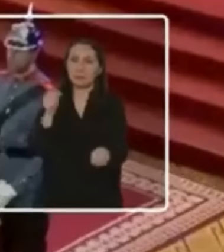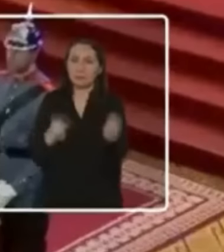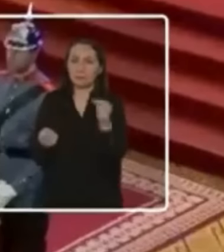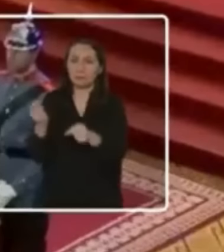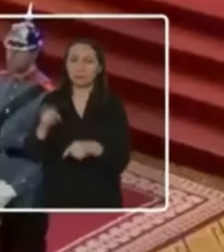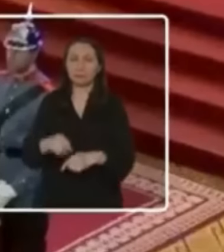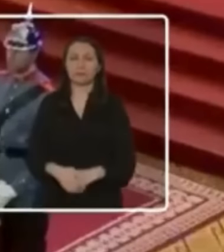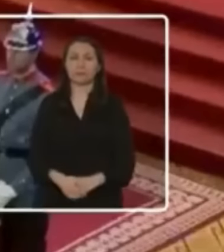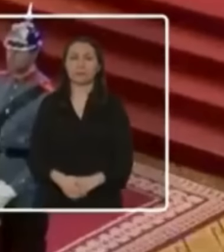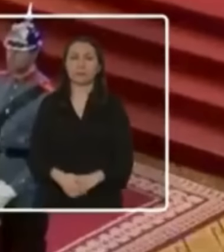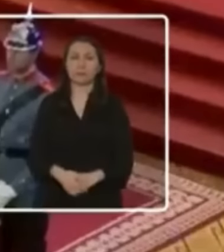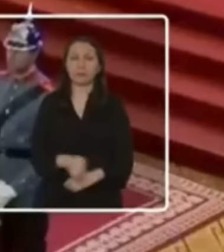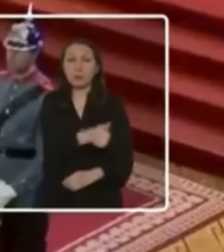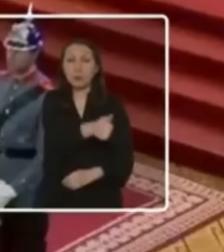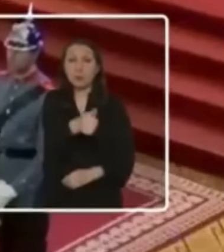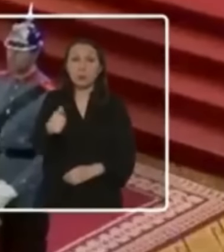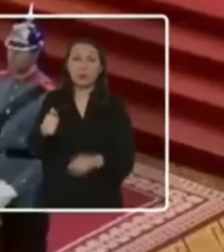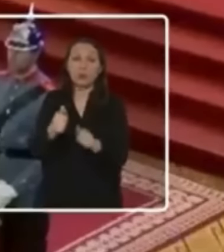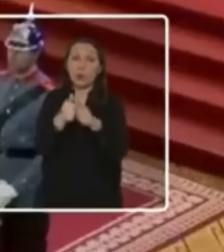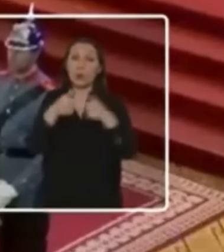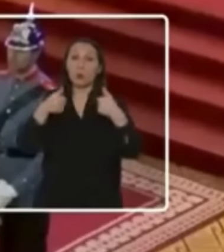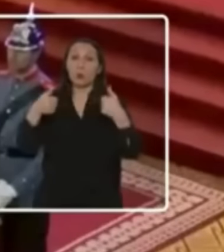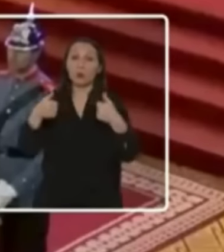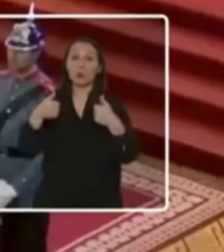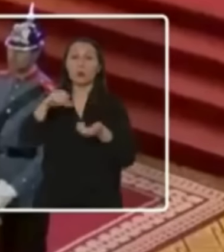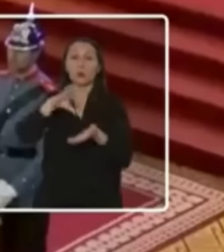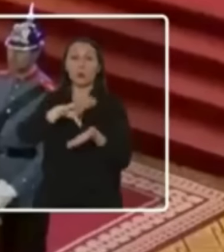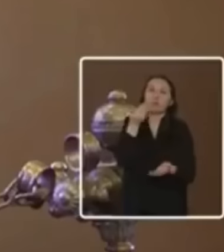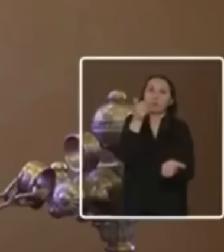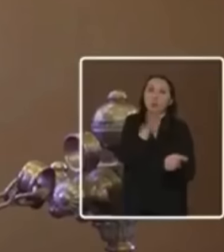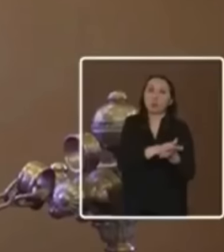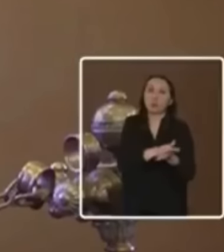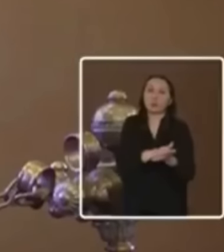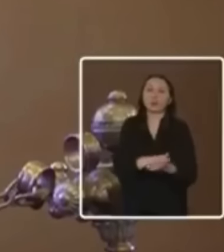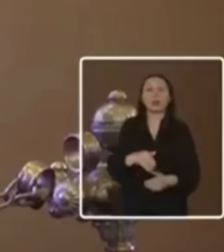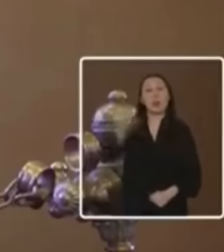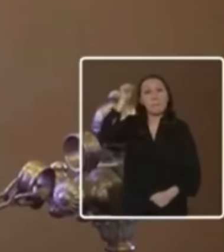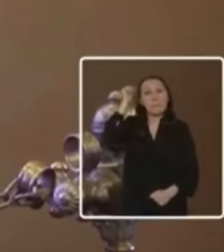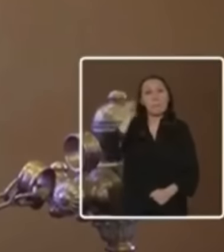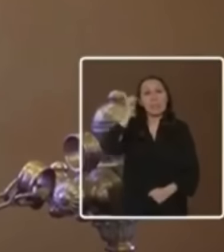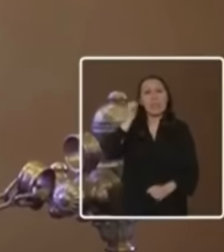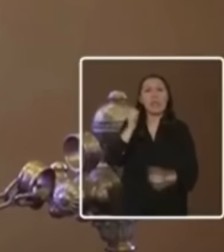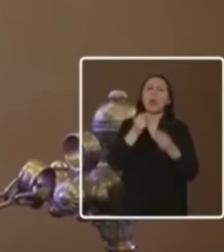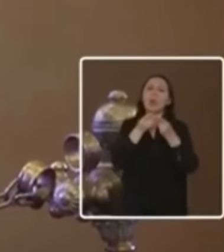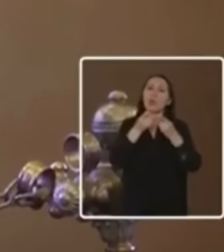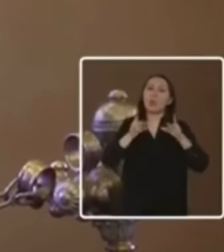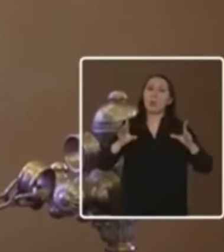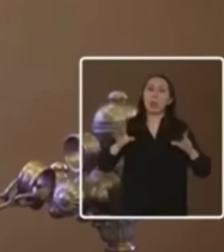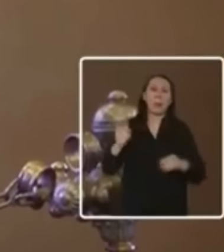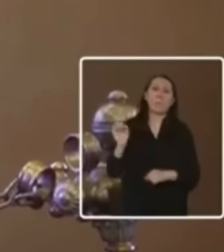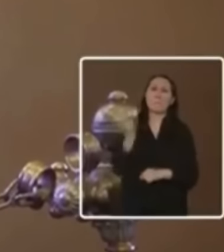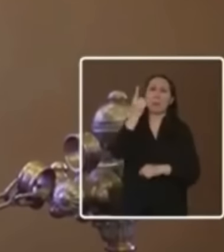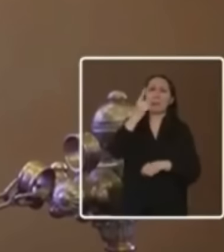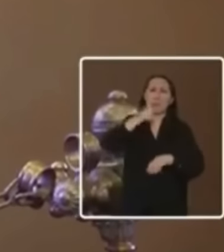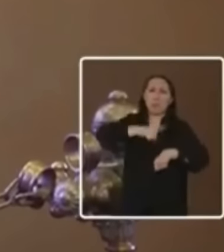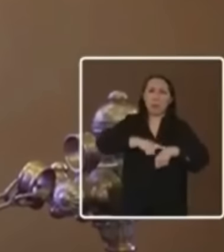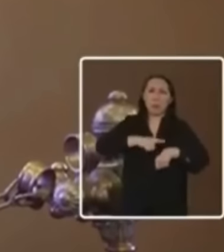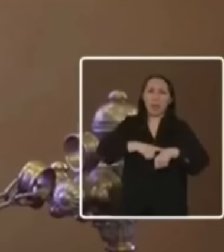gabinete completo del presidente izquierdista Gabriel Boric. Sebastián Piñera fue un demócrata desde la primera